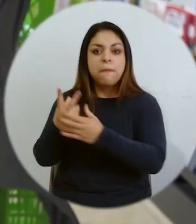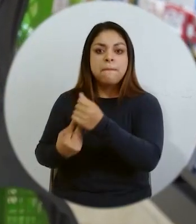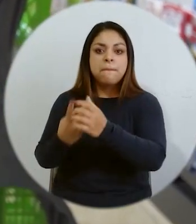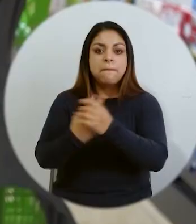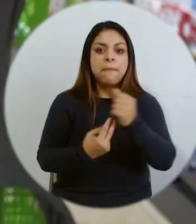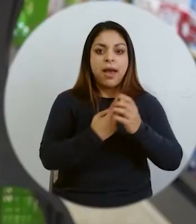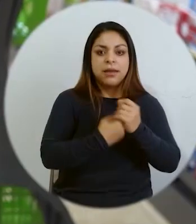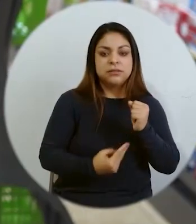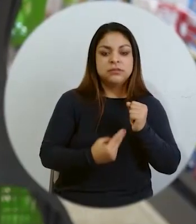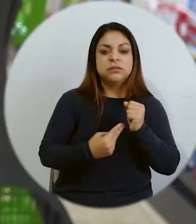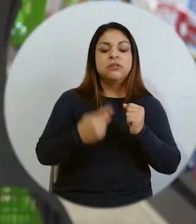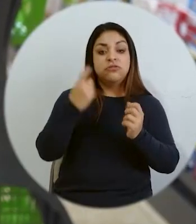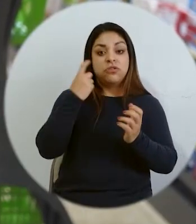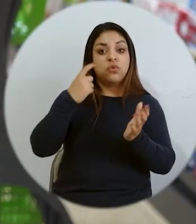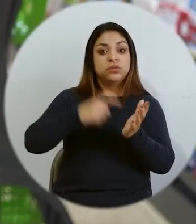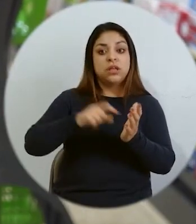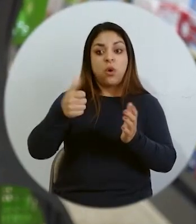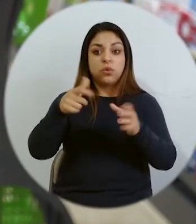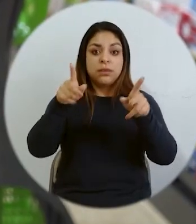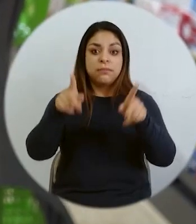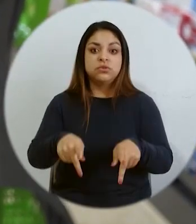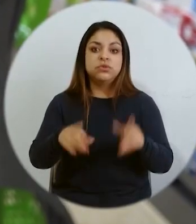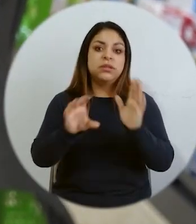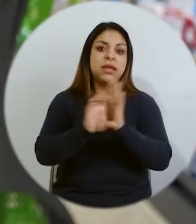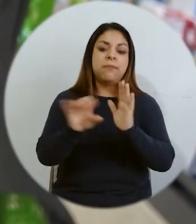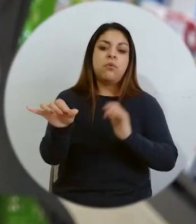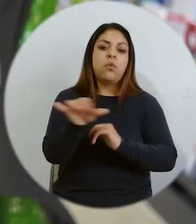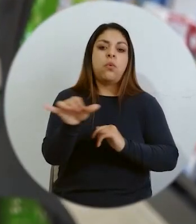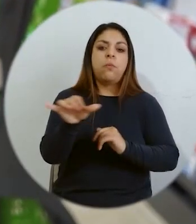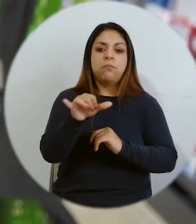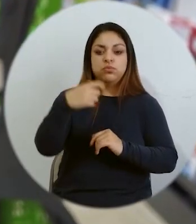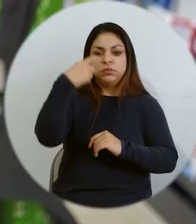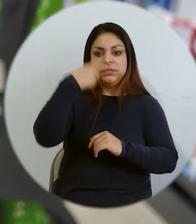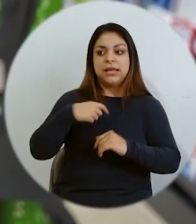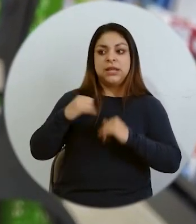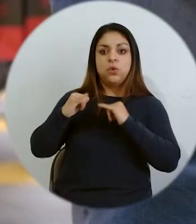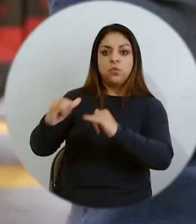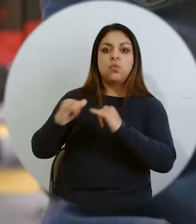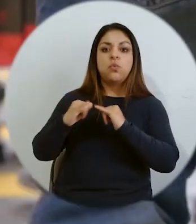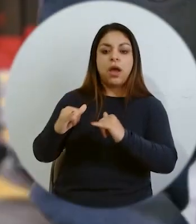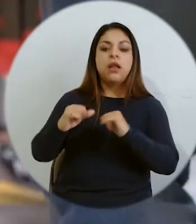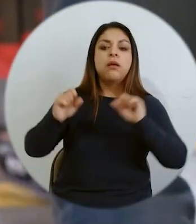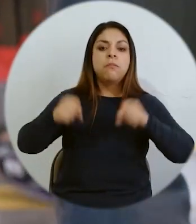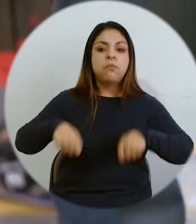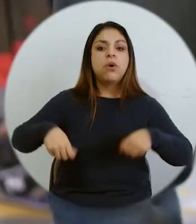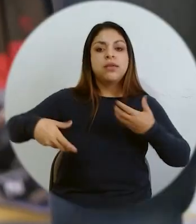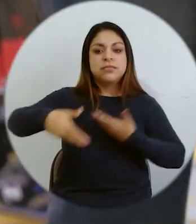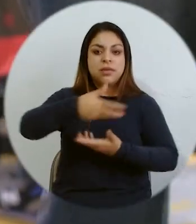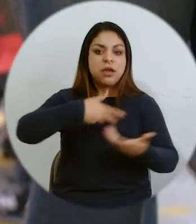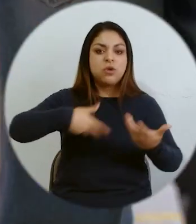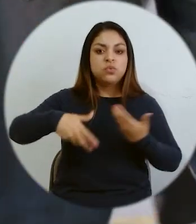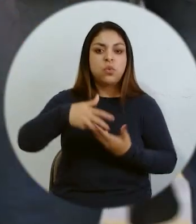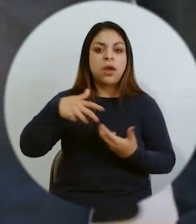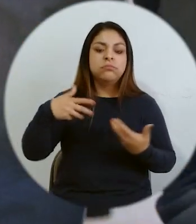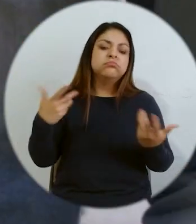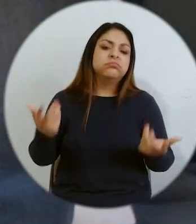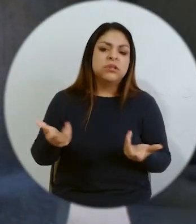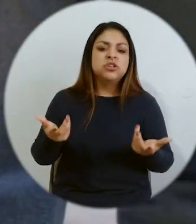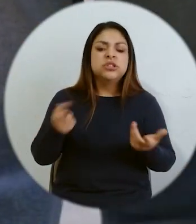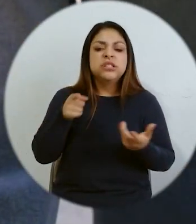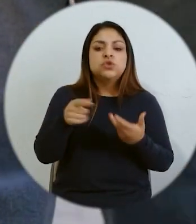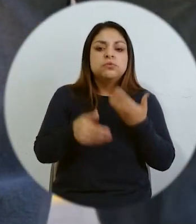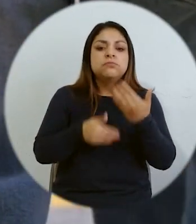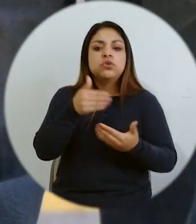Como un ser igual a ellos que pueden interactuar. Entonces son, digamos, procesos formativos en el desarrollo de